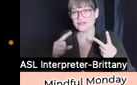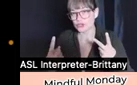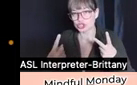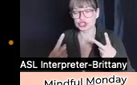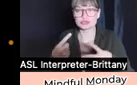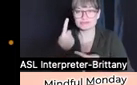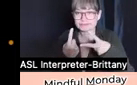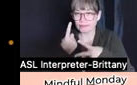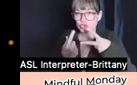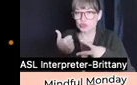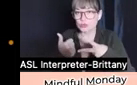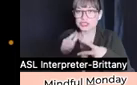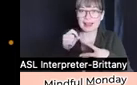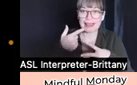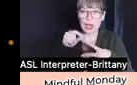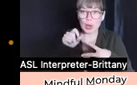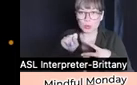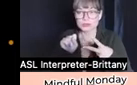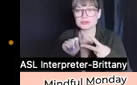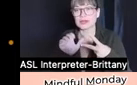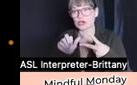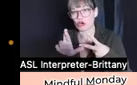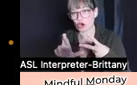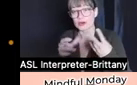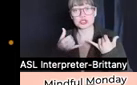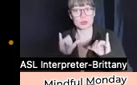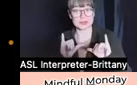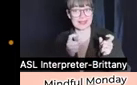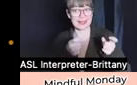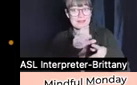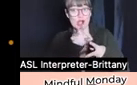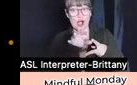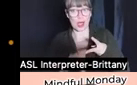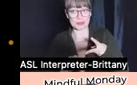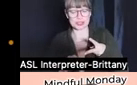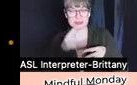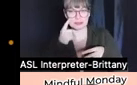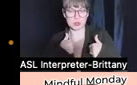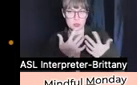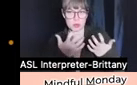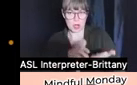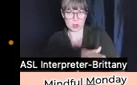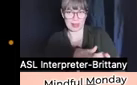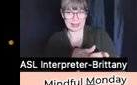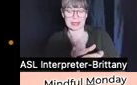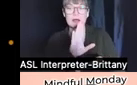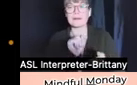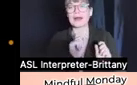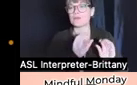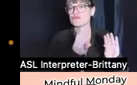carritos primero? Se les está pidiendo que hagan lo que queremos, pero la opción de cómo hacerlo.